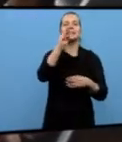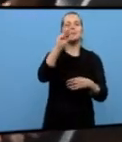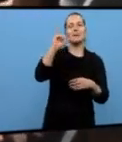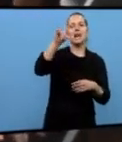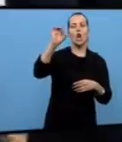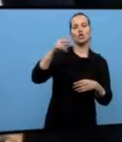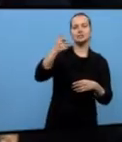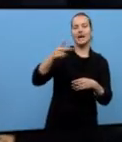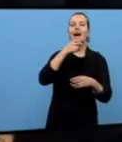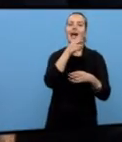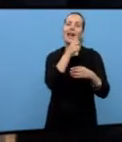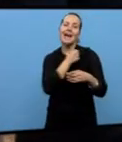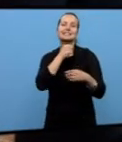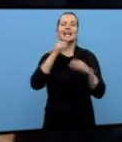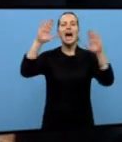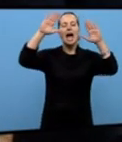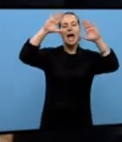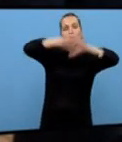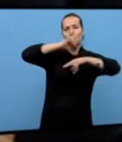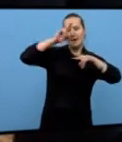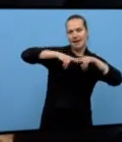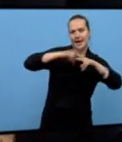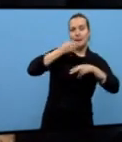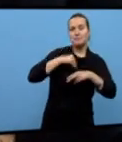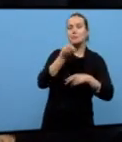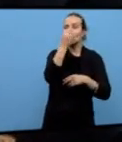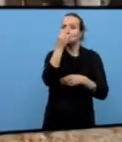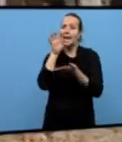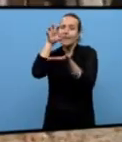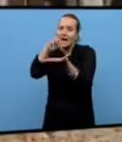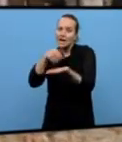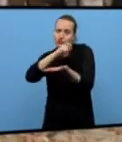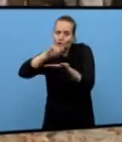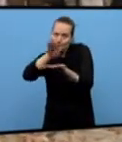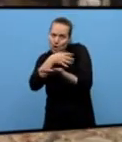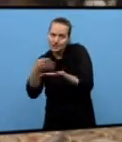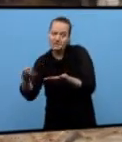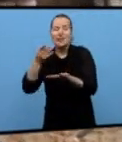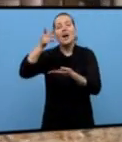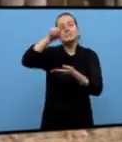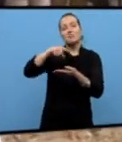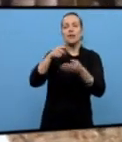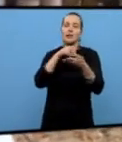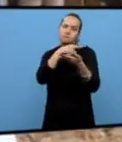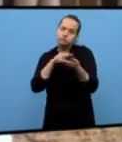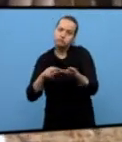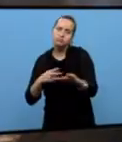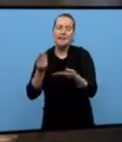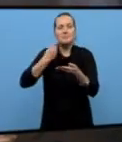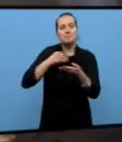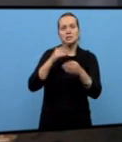Negra Sombra de Rosalía de Castro e o poeta lucense Claudio Fer recitou Paz para Sempre en alusión ás vítimas de represión